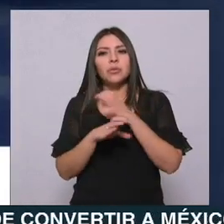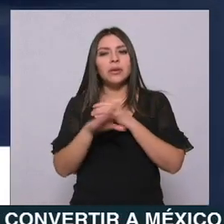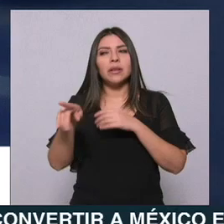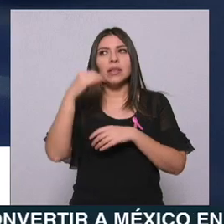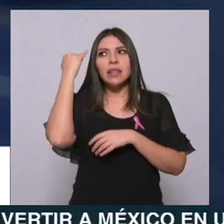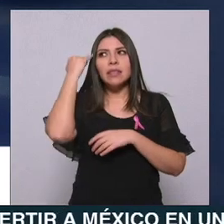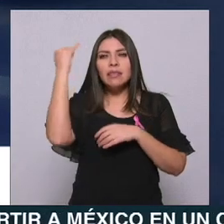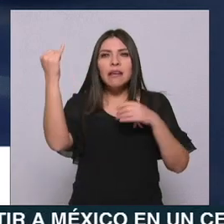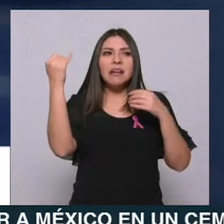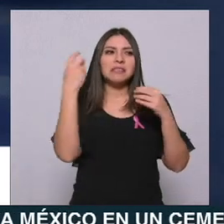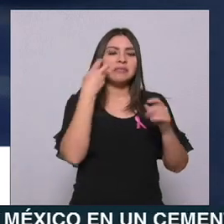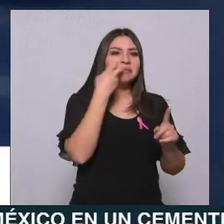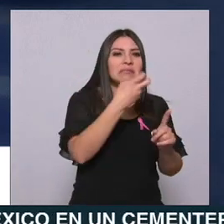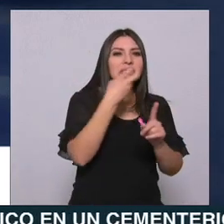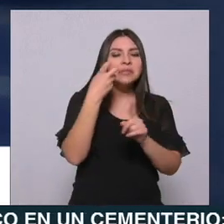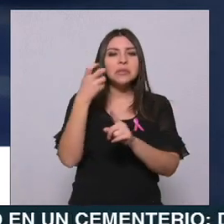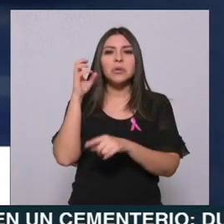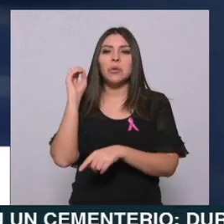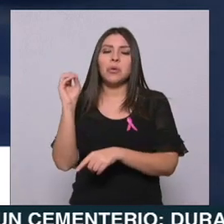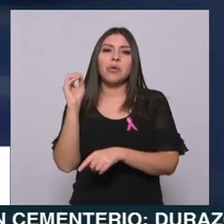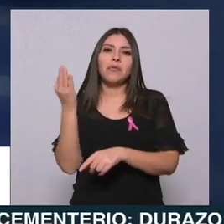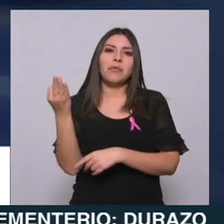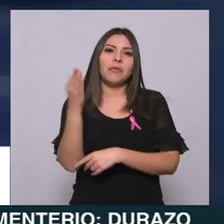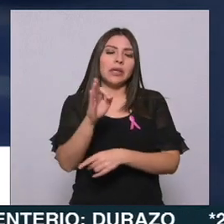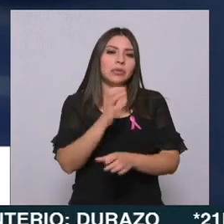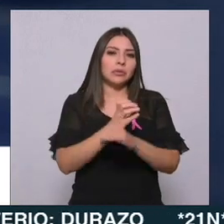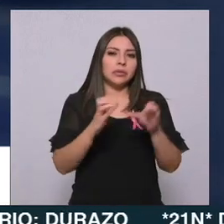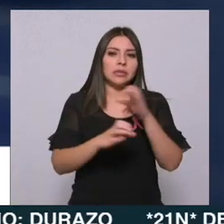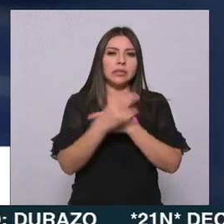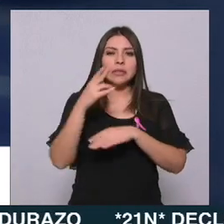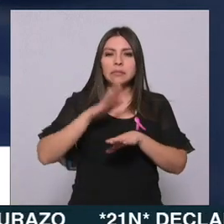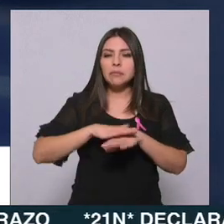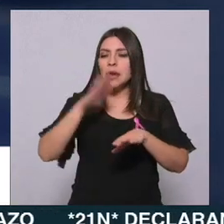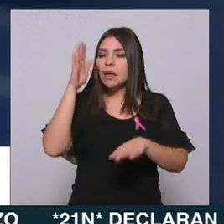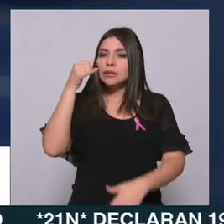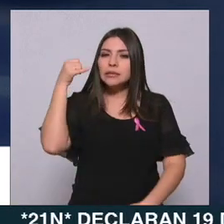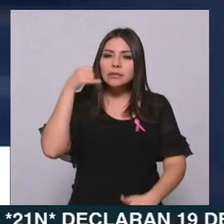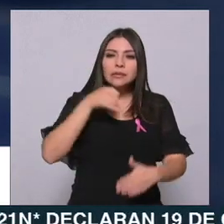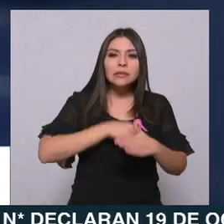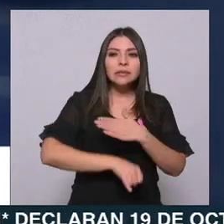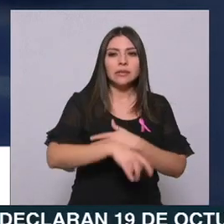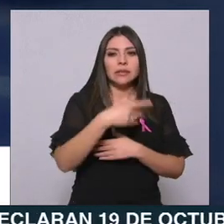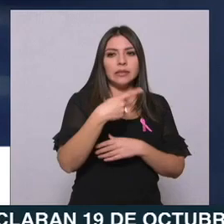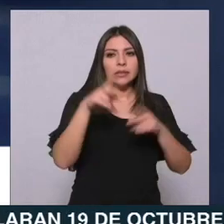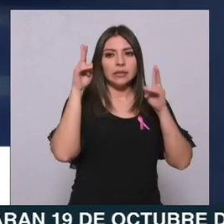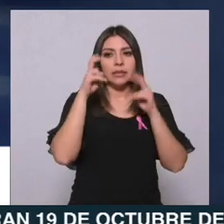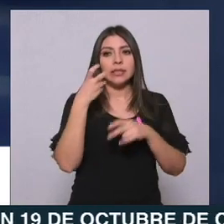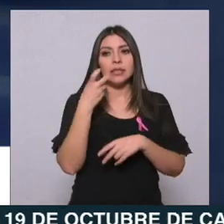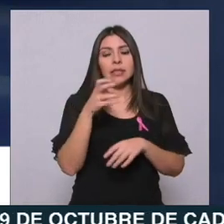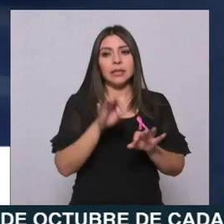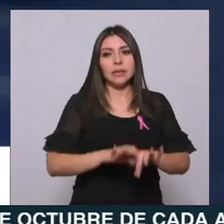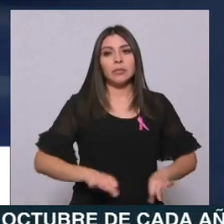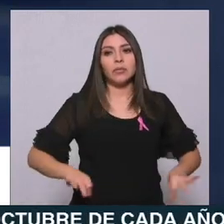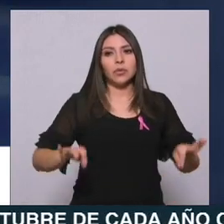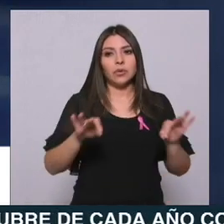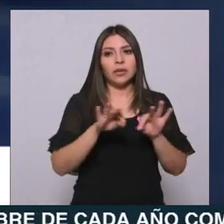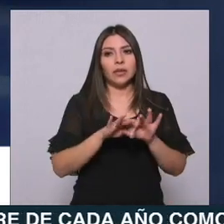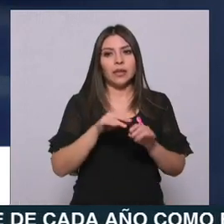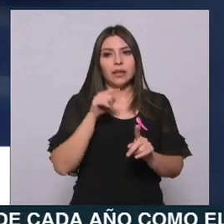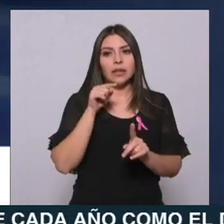que son falsas. Y que sí es muy importante ahondar en el tema porque es parte esencial de lo